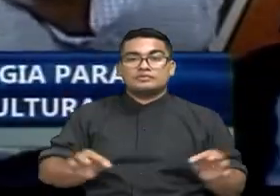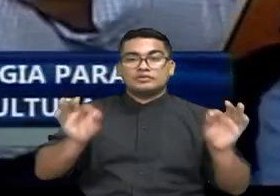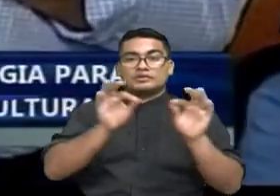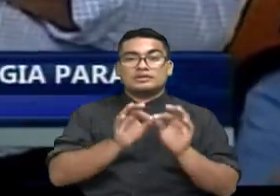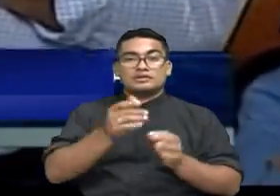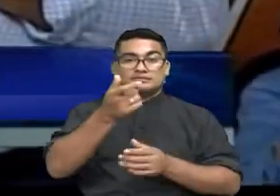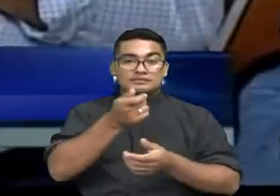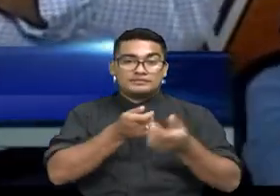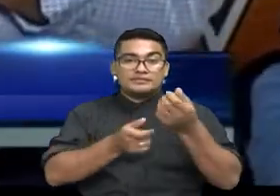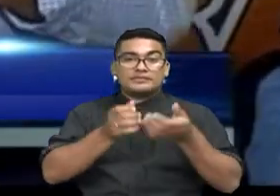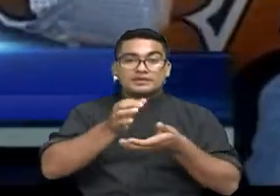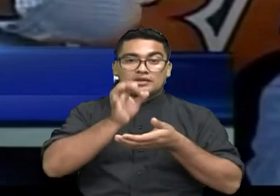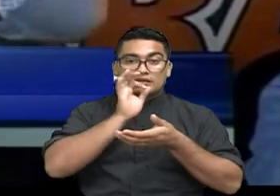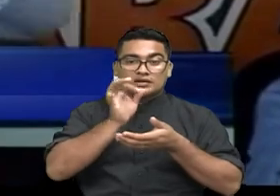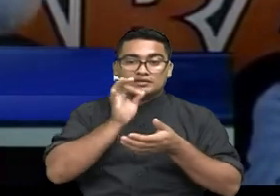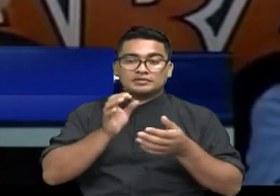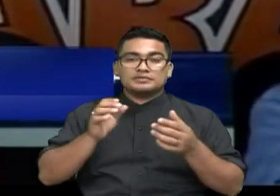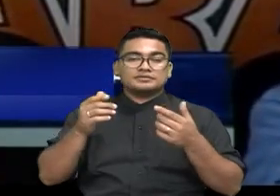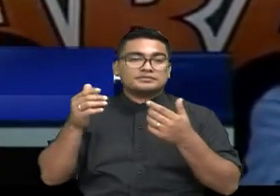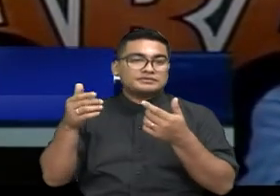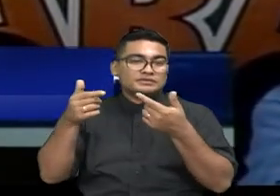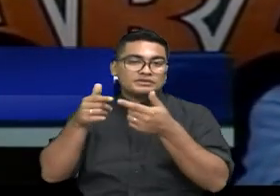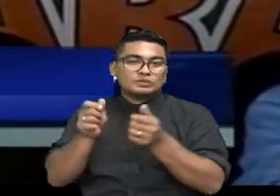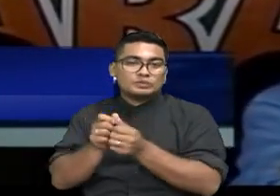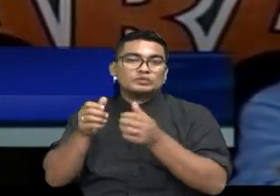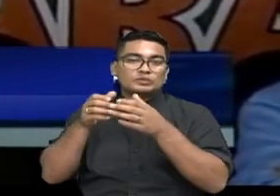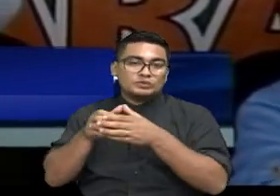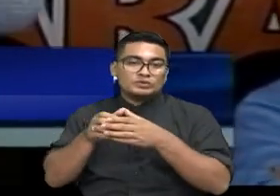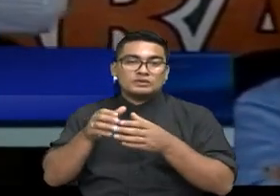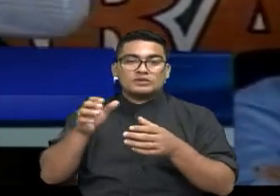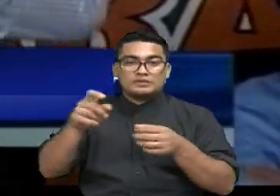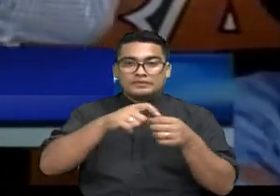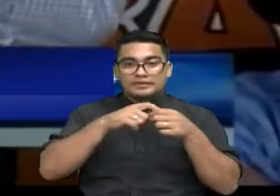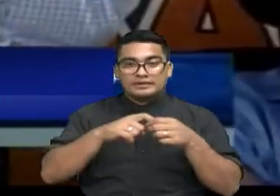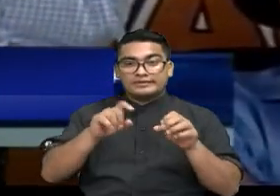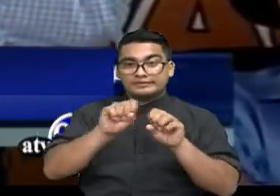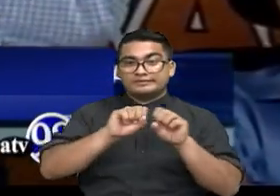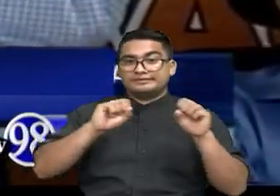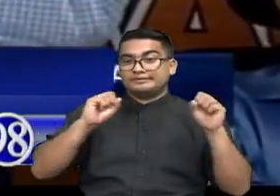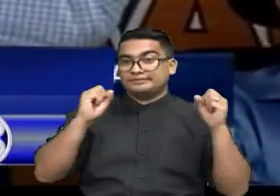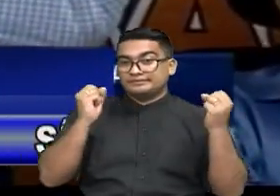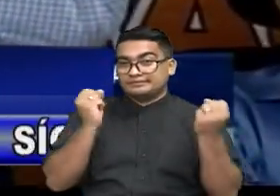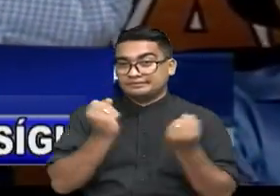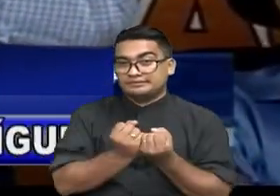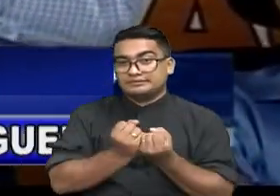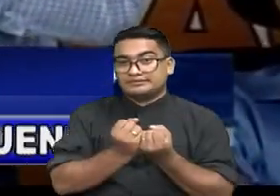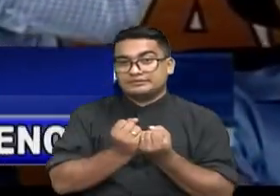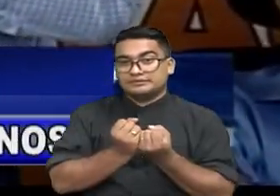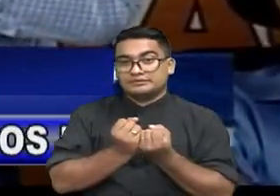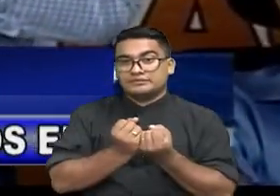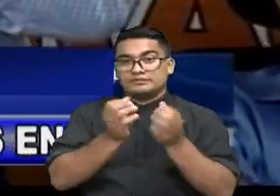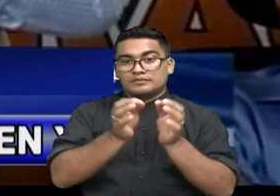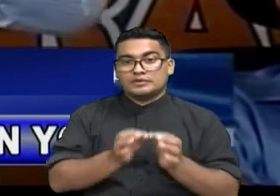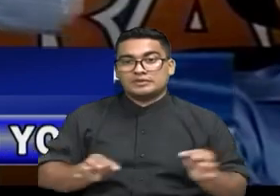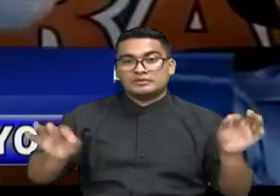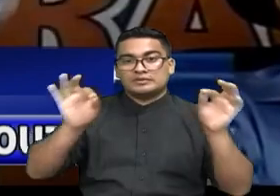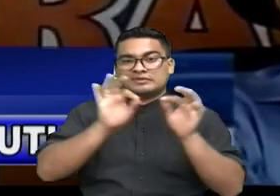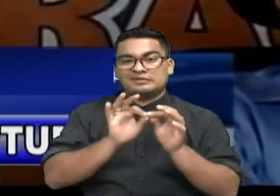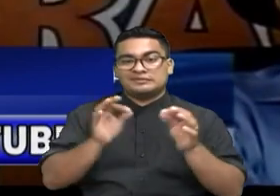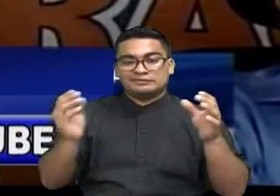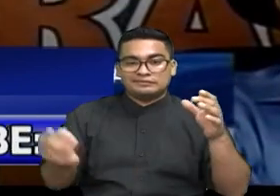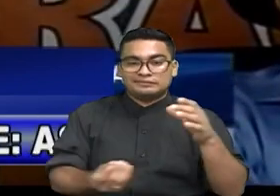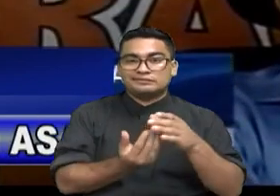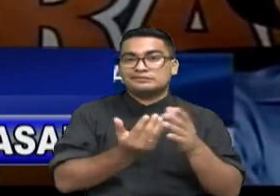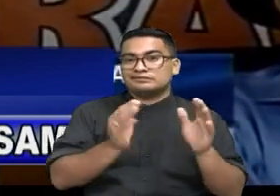las cooperativas, fortalecer las asociaciones, fortalecer la integración de